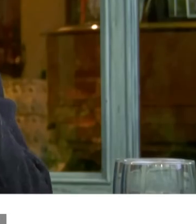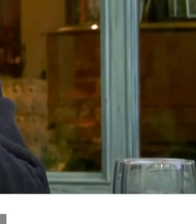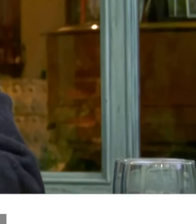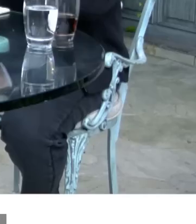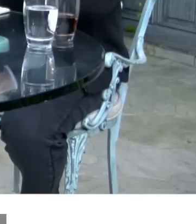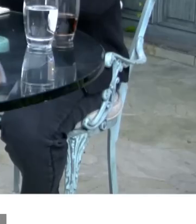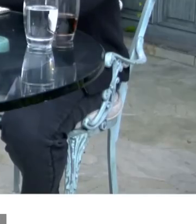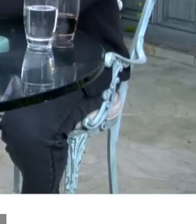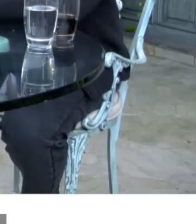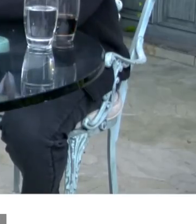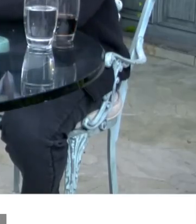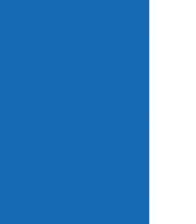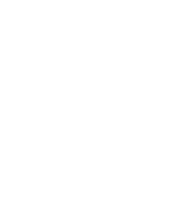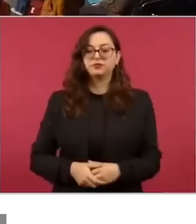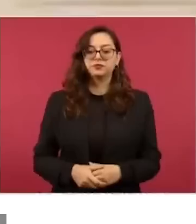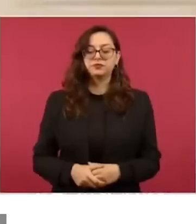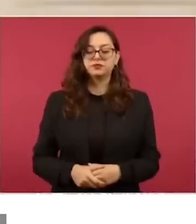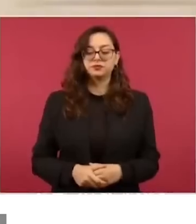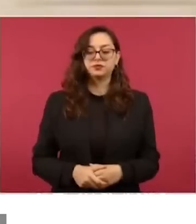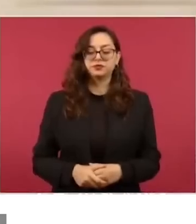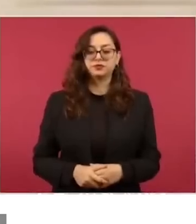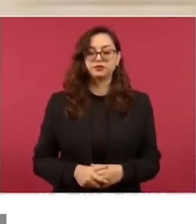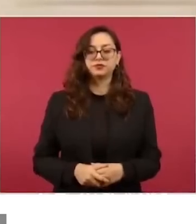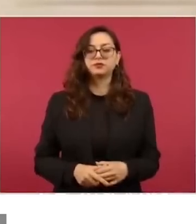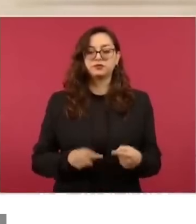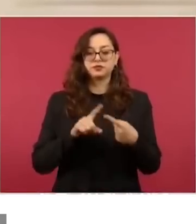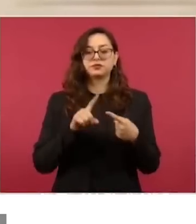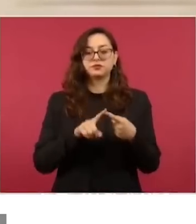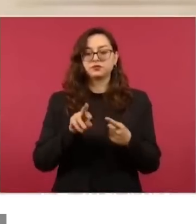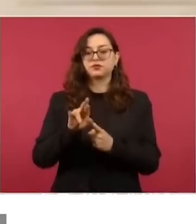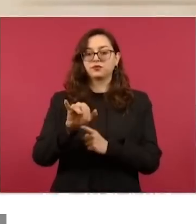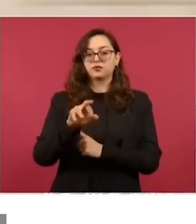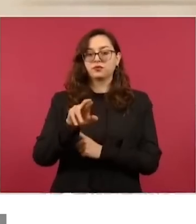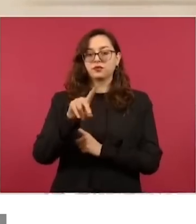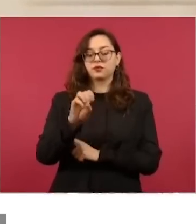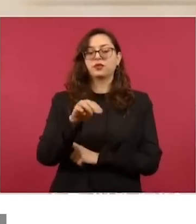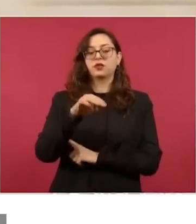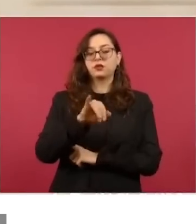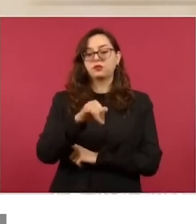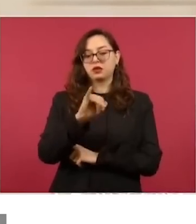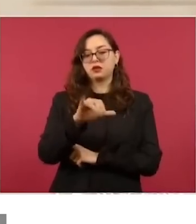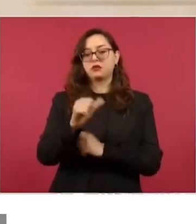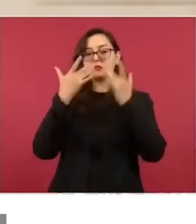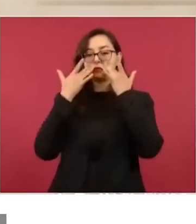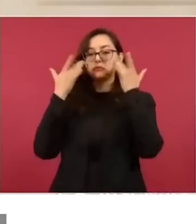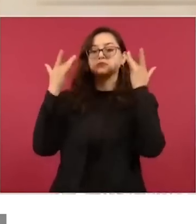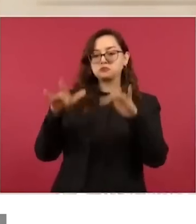¿Qué dijo? Y lo venimos a discutir. Se fue Ricardo Mejía. Ahora sí